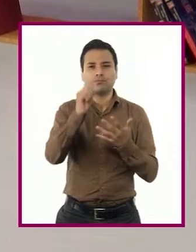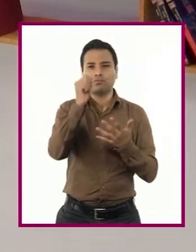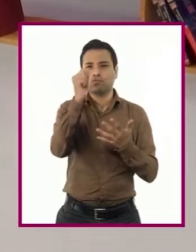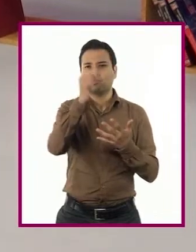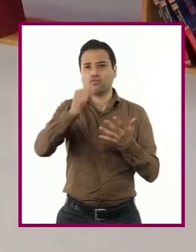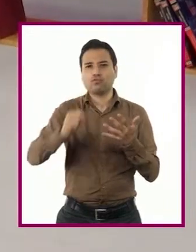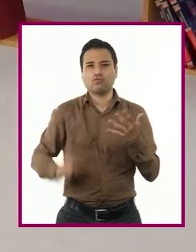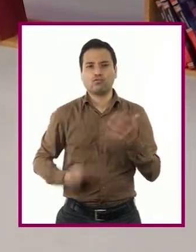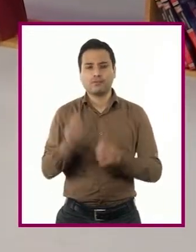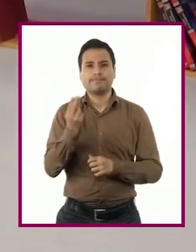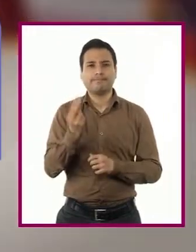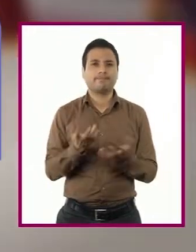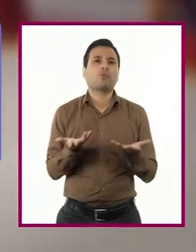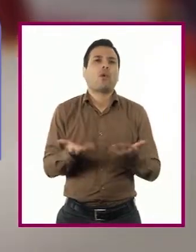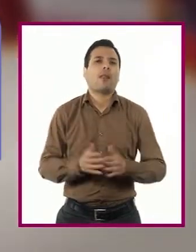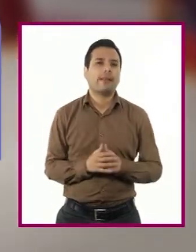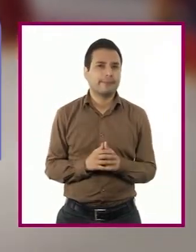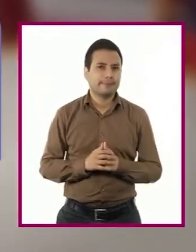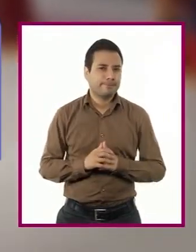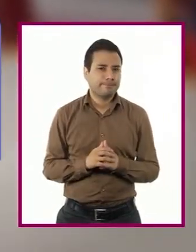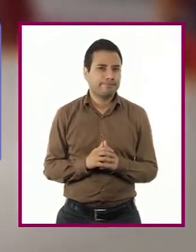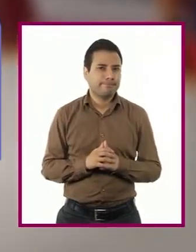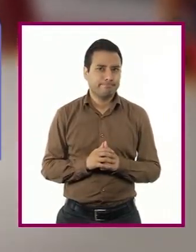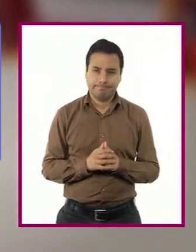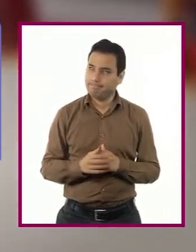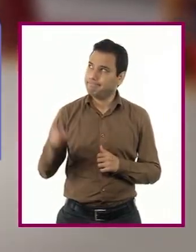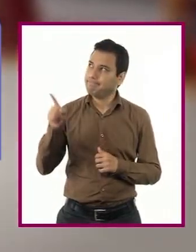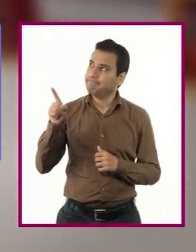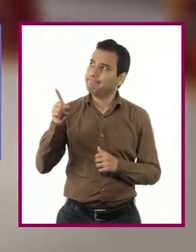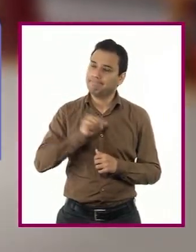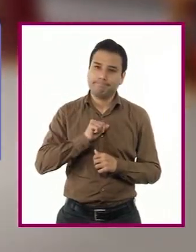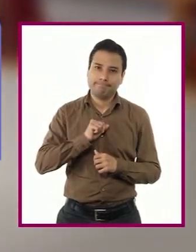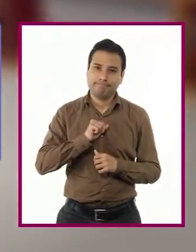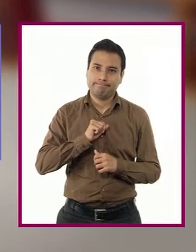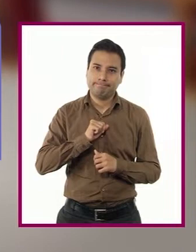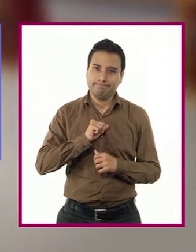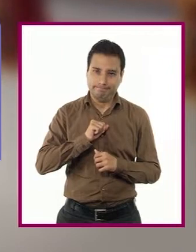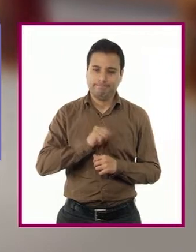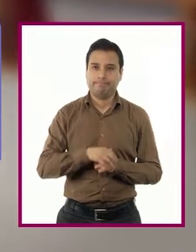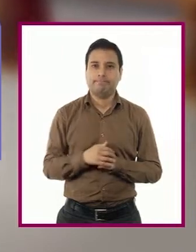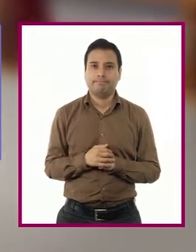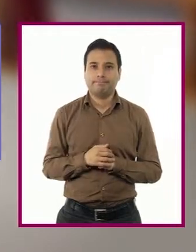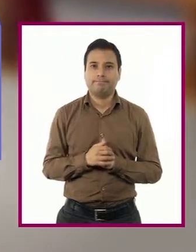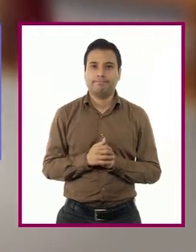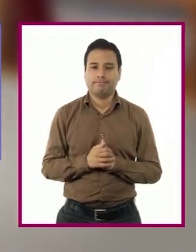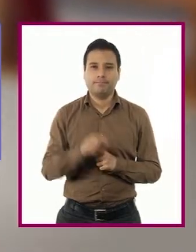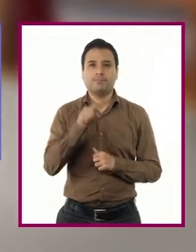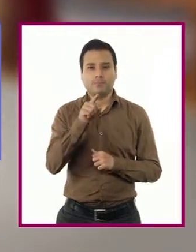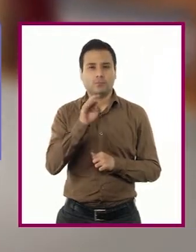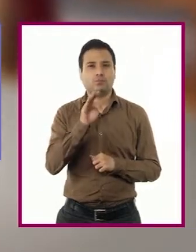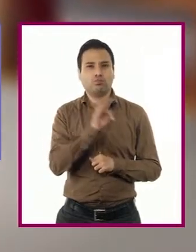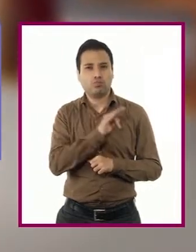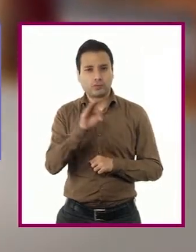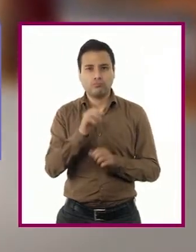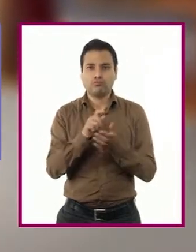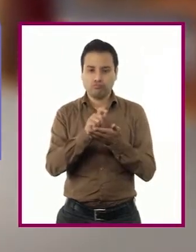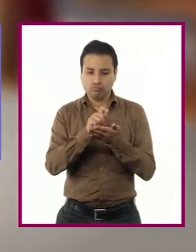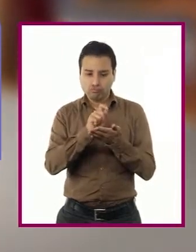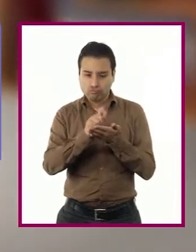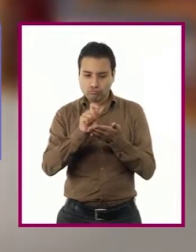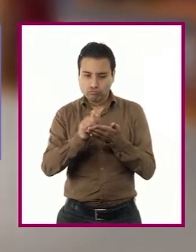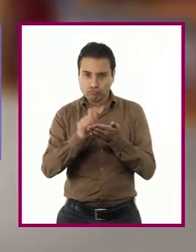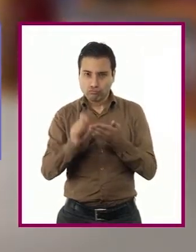para esta sesión son su siempre confiable cuaderno, lápiz o bolígrafo para que puedan tomar notas. También podría ayudarles a tener a la